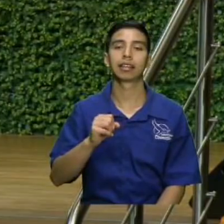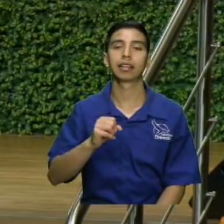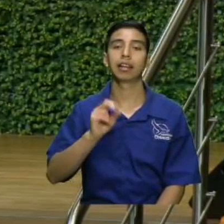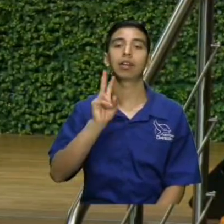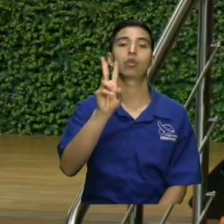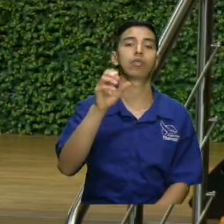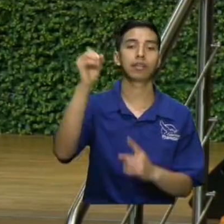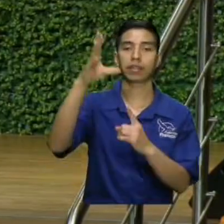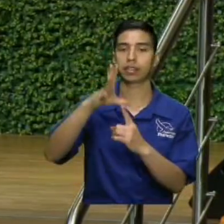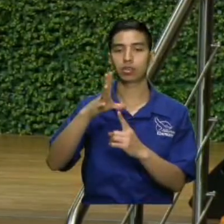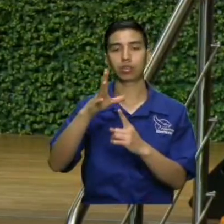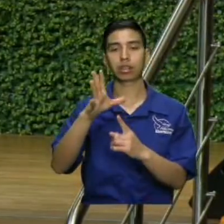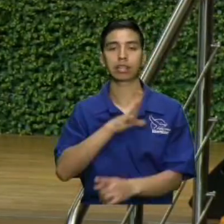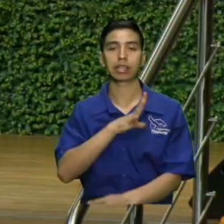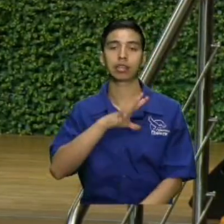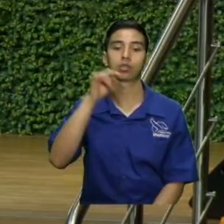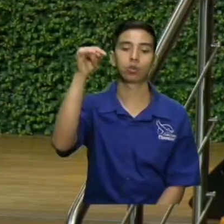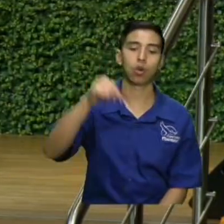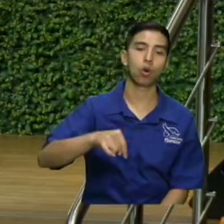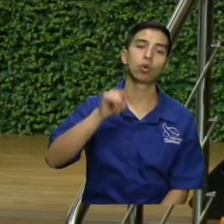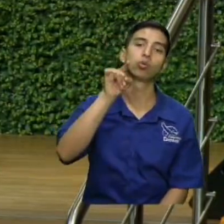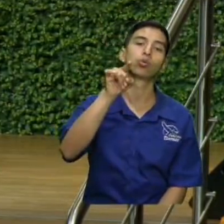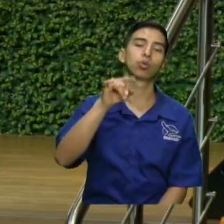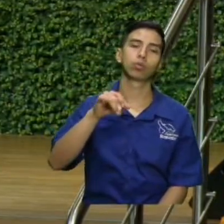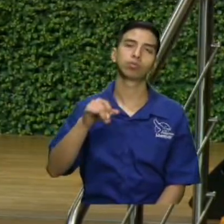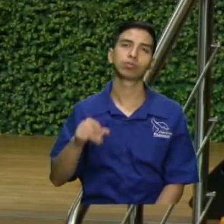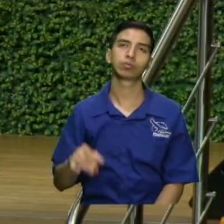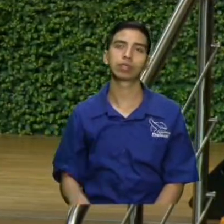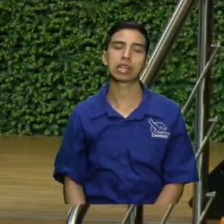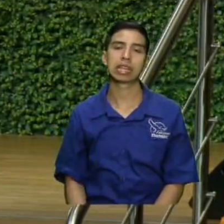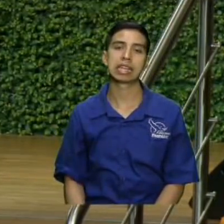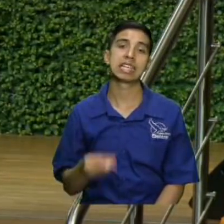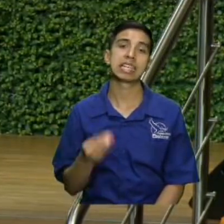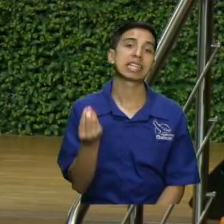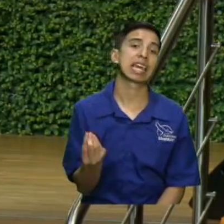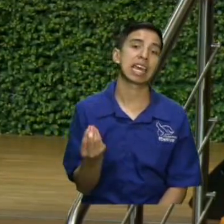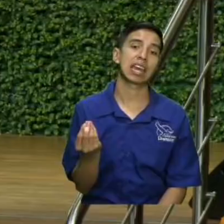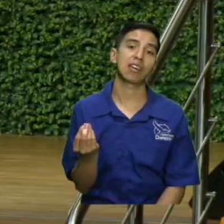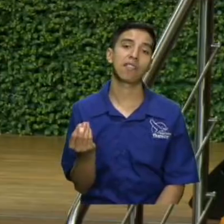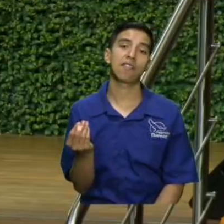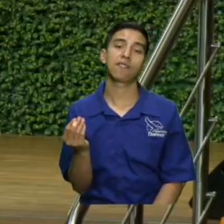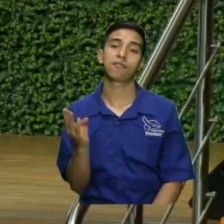Sí, el pan y el vino, desde luego. Pero ¿qué beneficios?